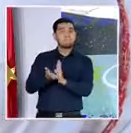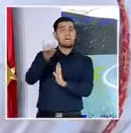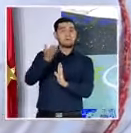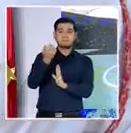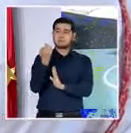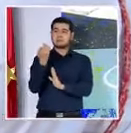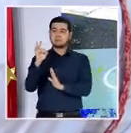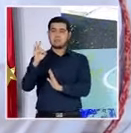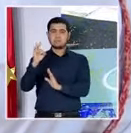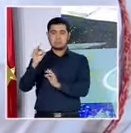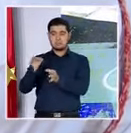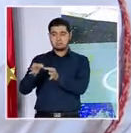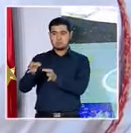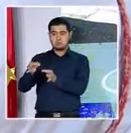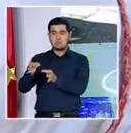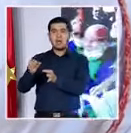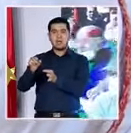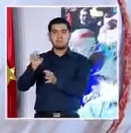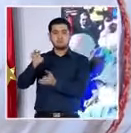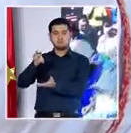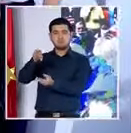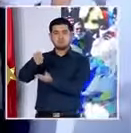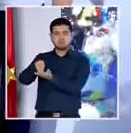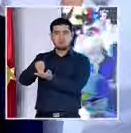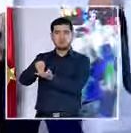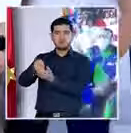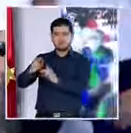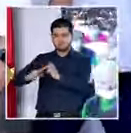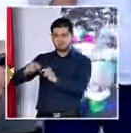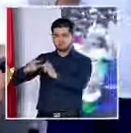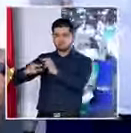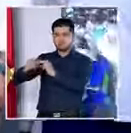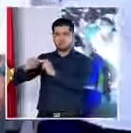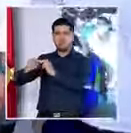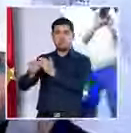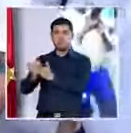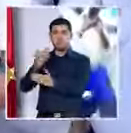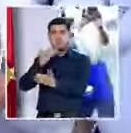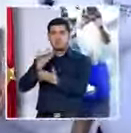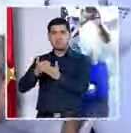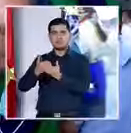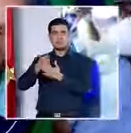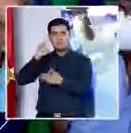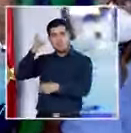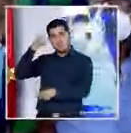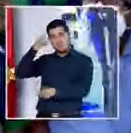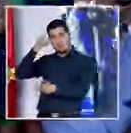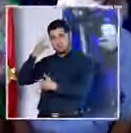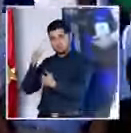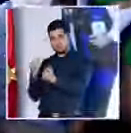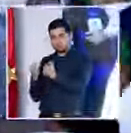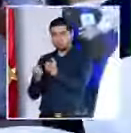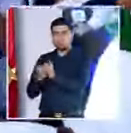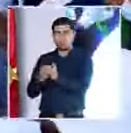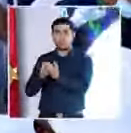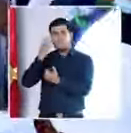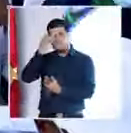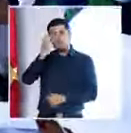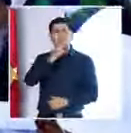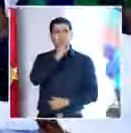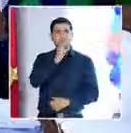adulto mayor de igual número de municipios fueron constituidos legalmente gracias al asesoramiento técnico de la gobernación. Que la